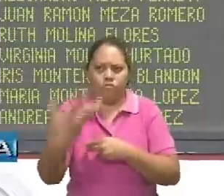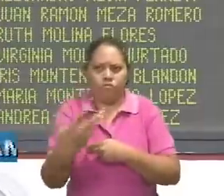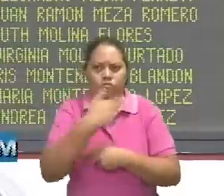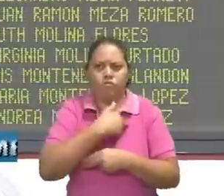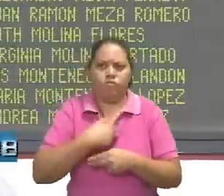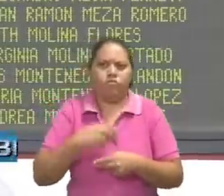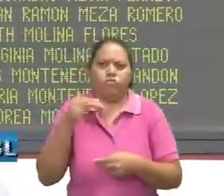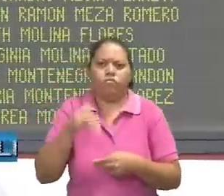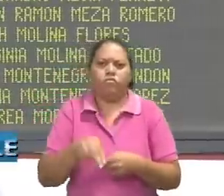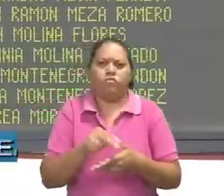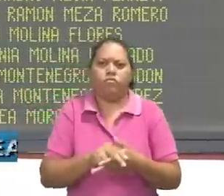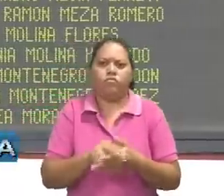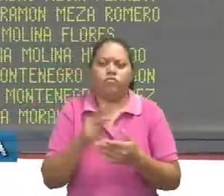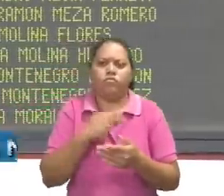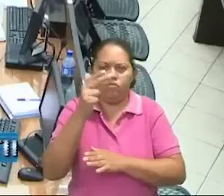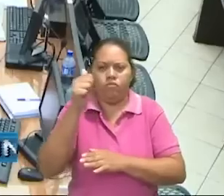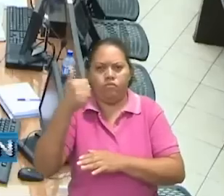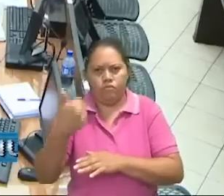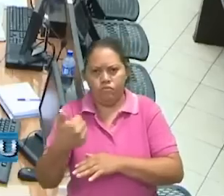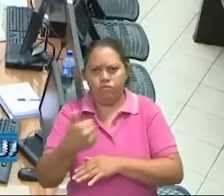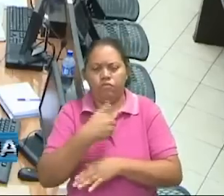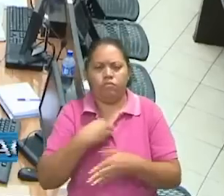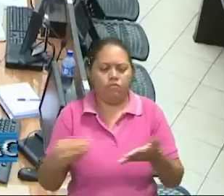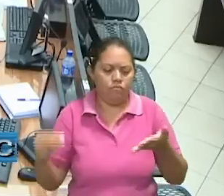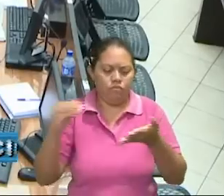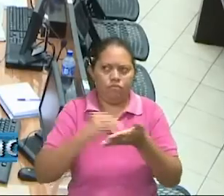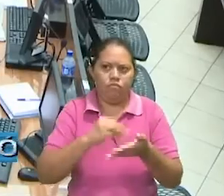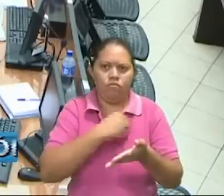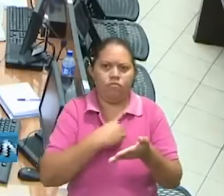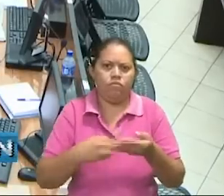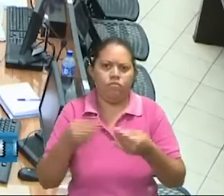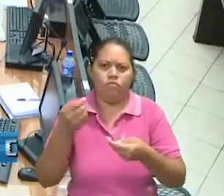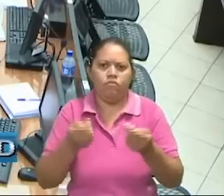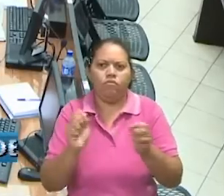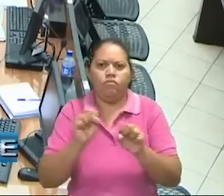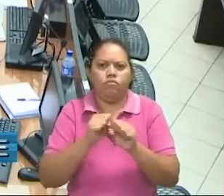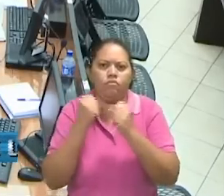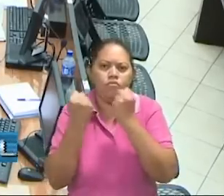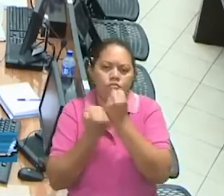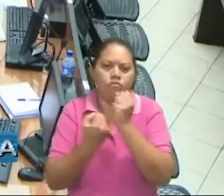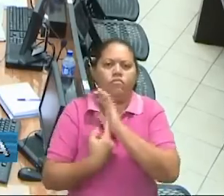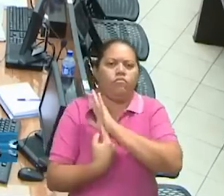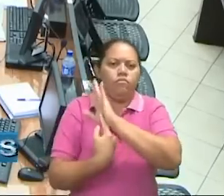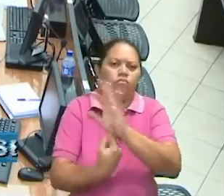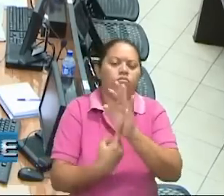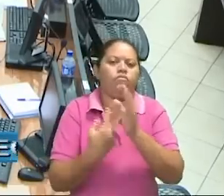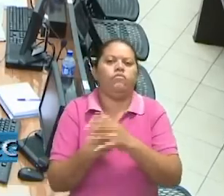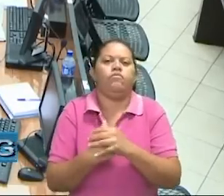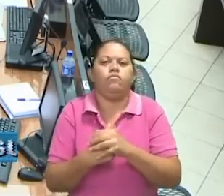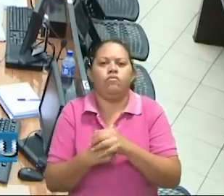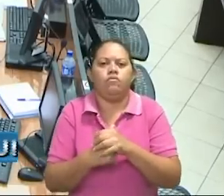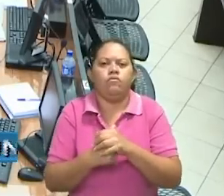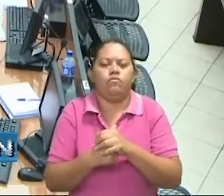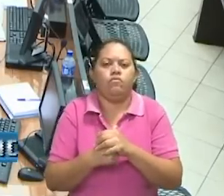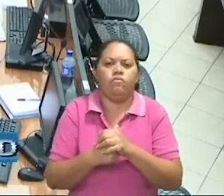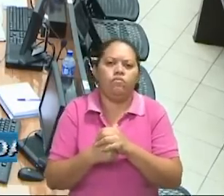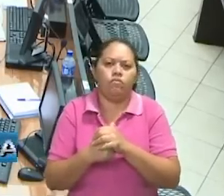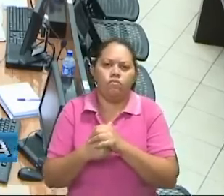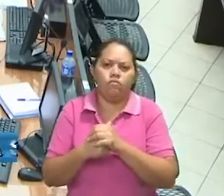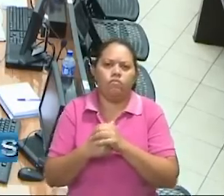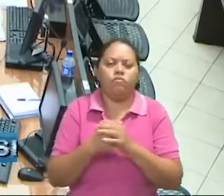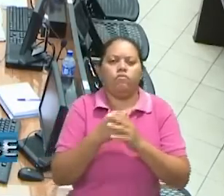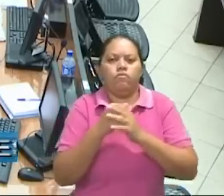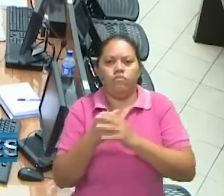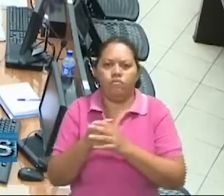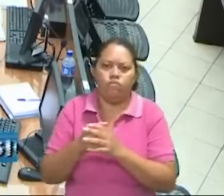personalidades jurídicas de 25 organizaciones no gubernamentales, con lo que se elevará a 169 la